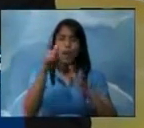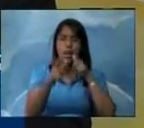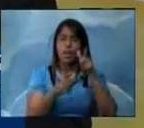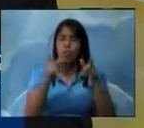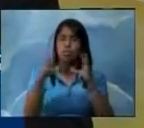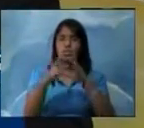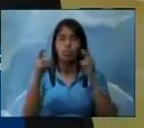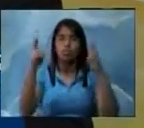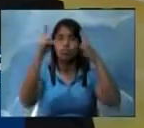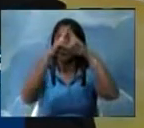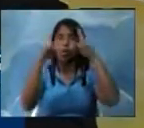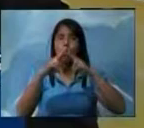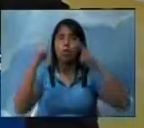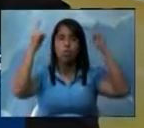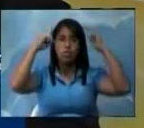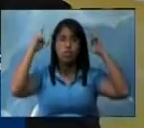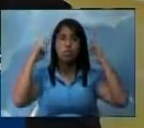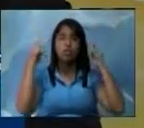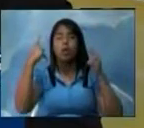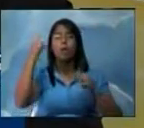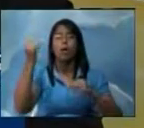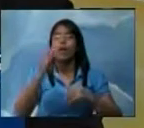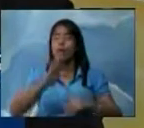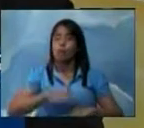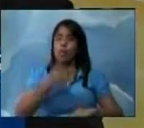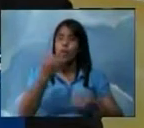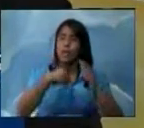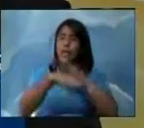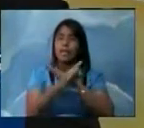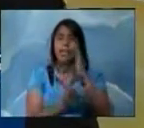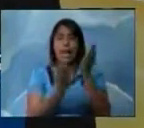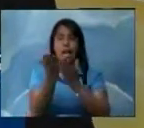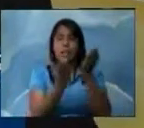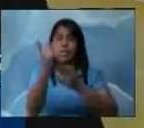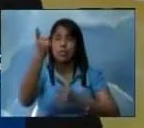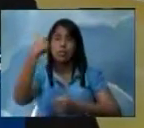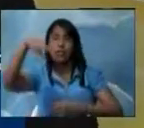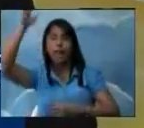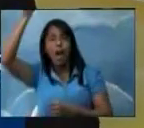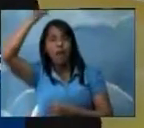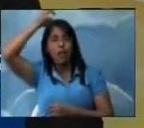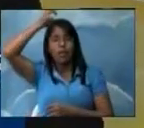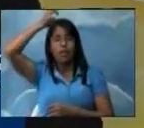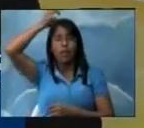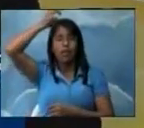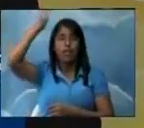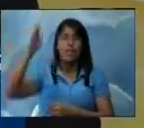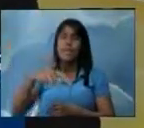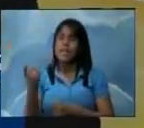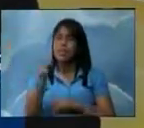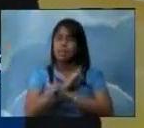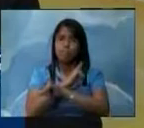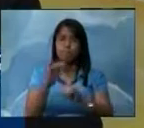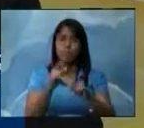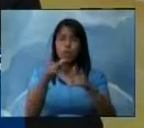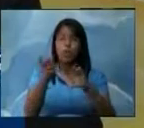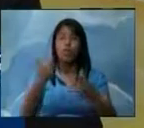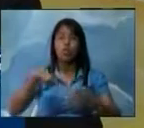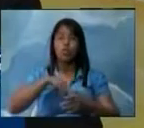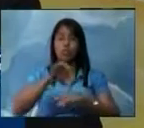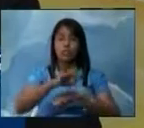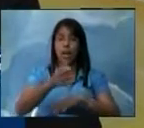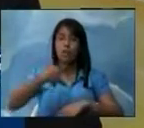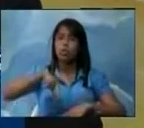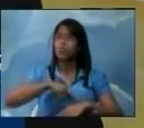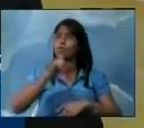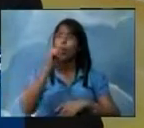todo conocimiento para poder ir a servirle al rey. Y que de una vez nos deja a nosotros